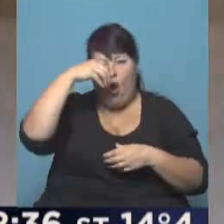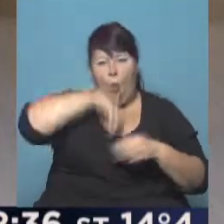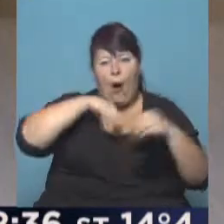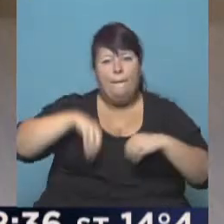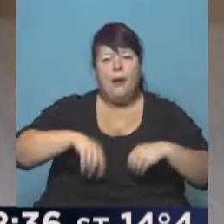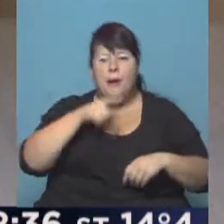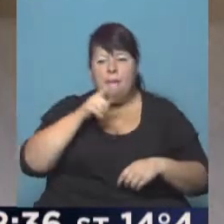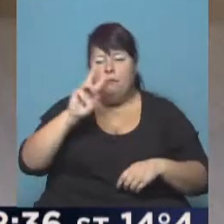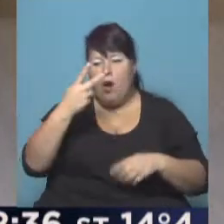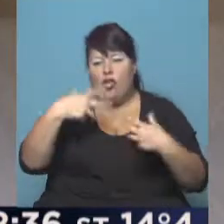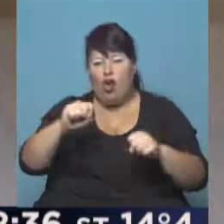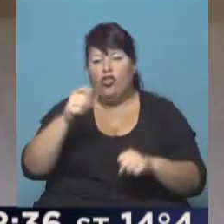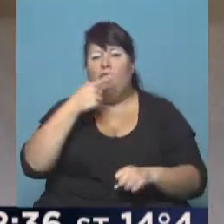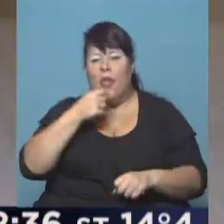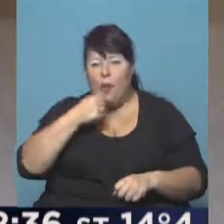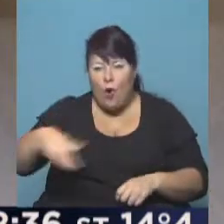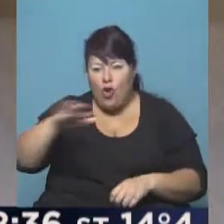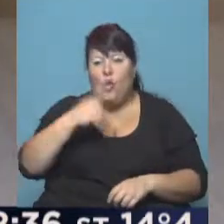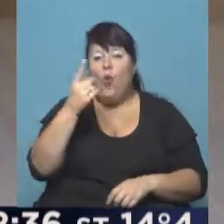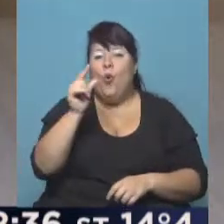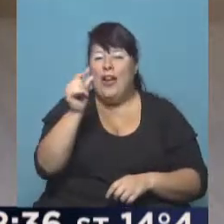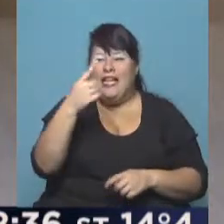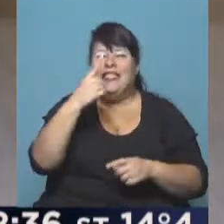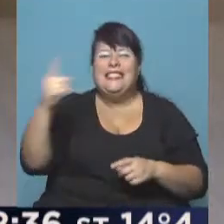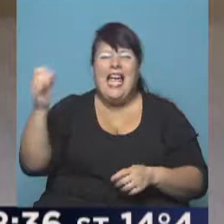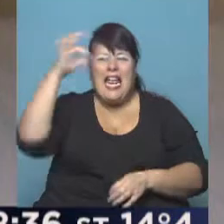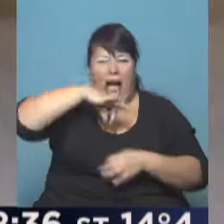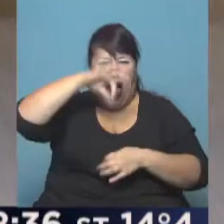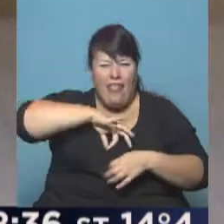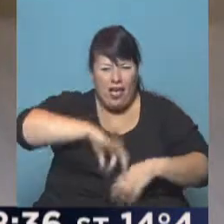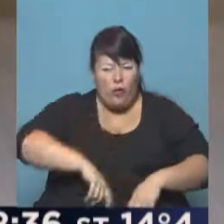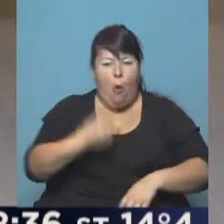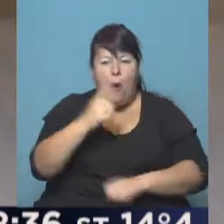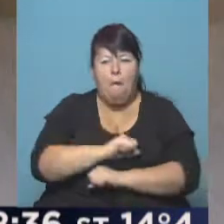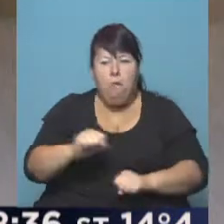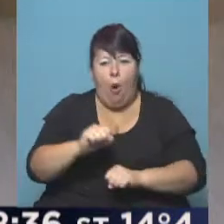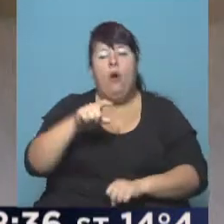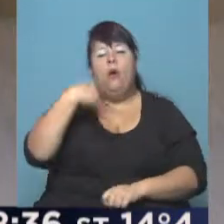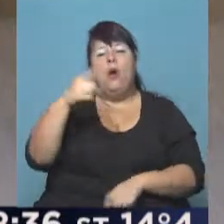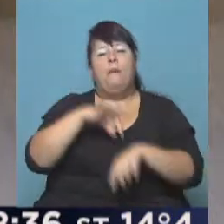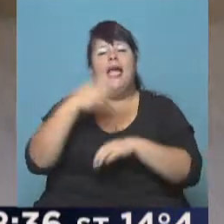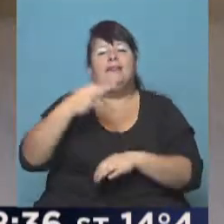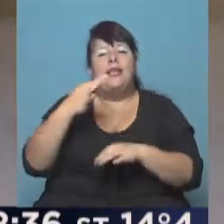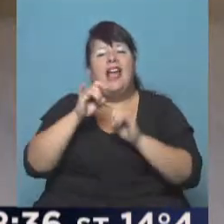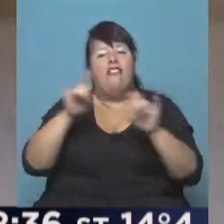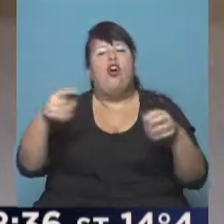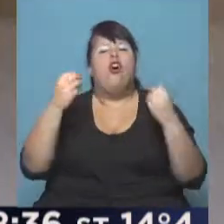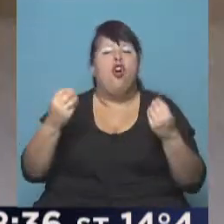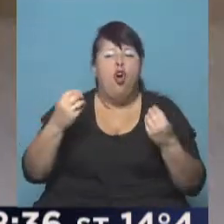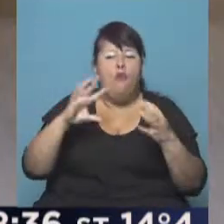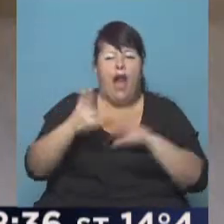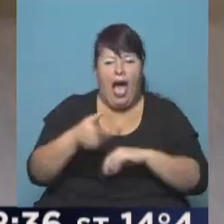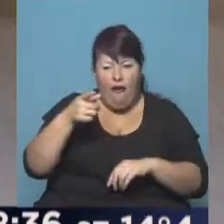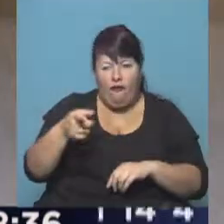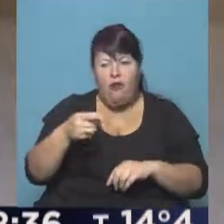cuerpo apareció muerte en devoto una de las cápsulas de las cientos de cápsulas que tenía el estadio hablamos con una toxicóloga para saber cómo es este